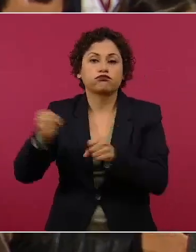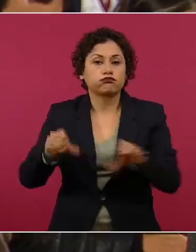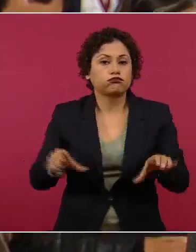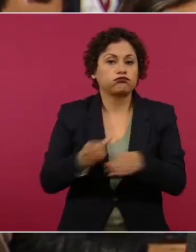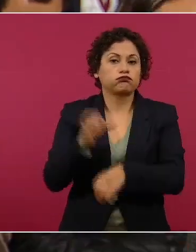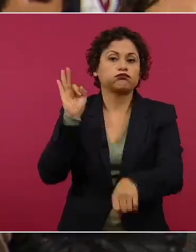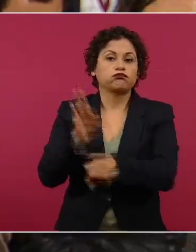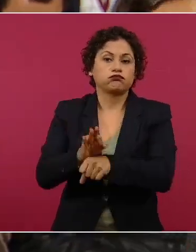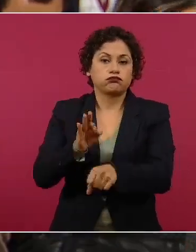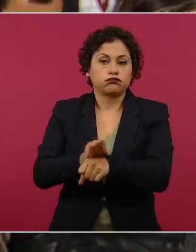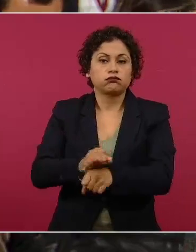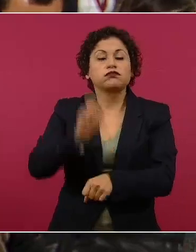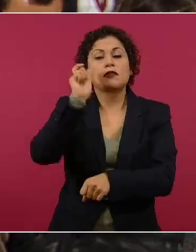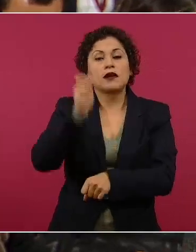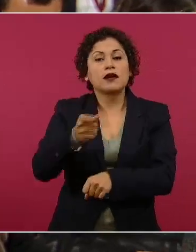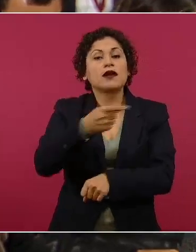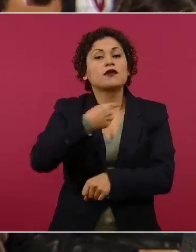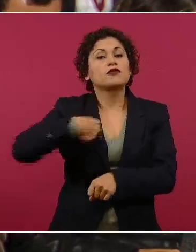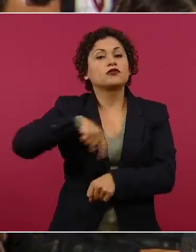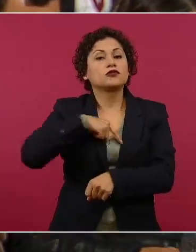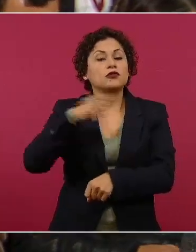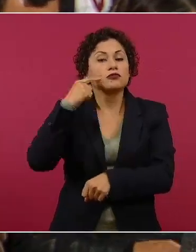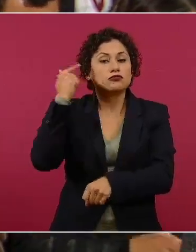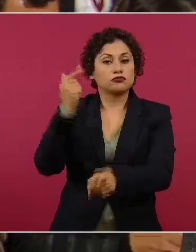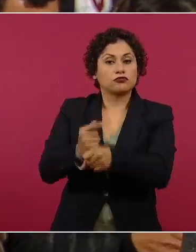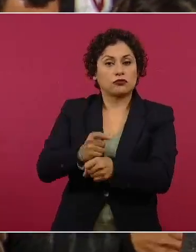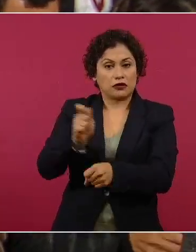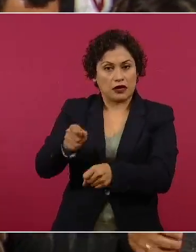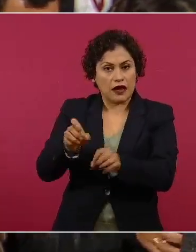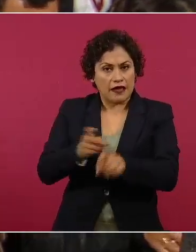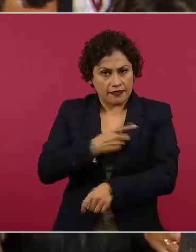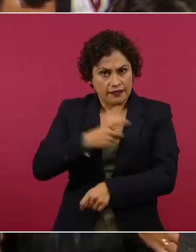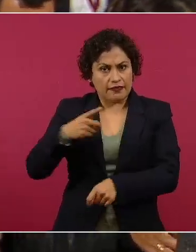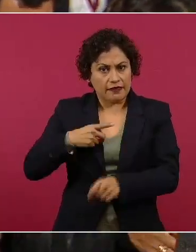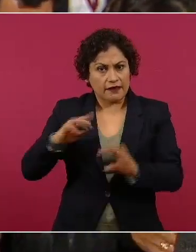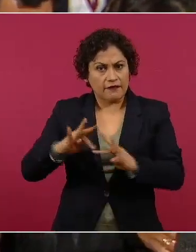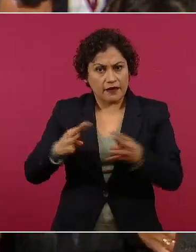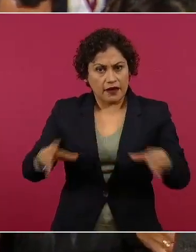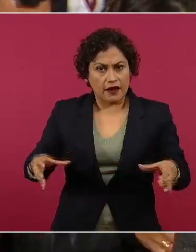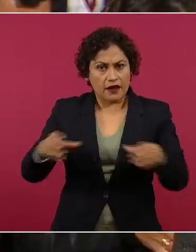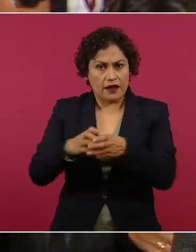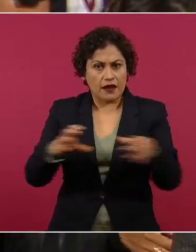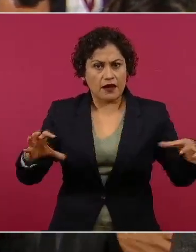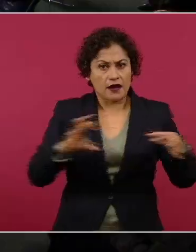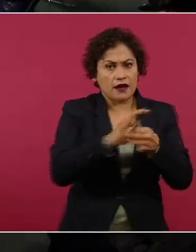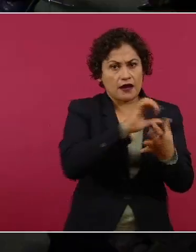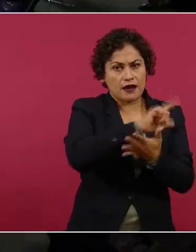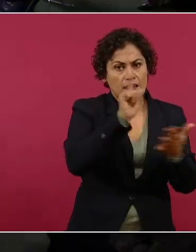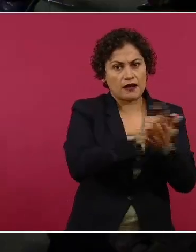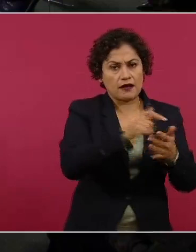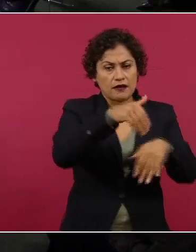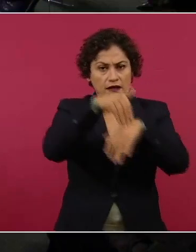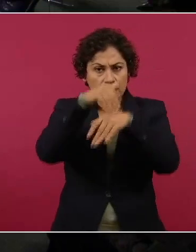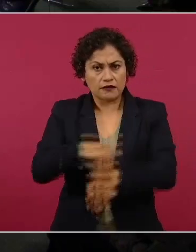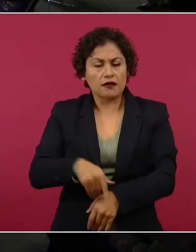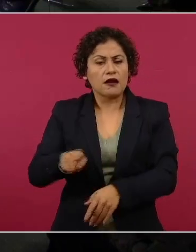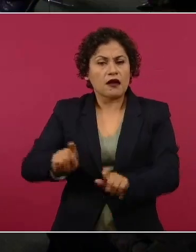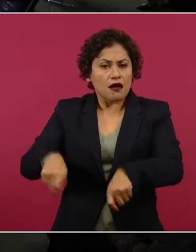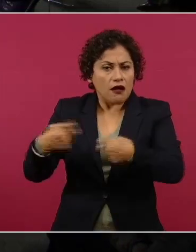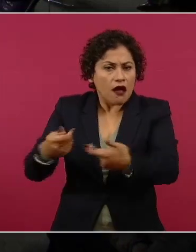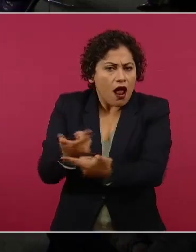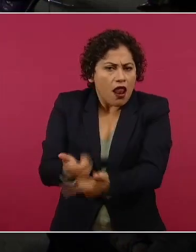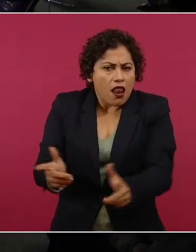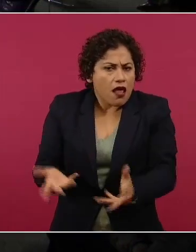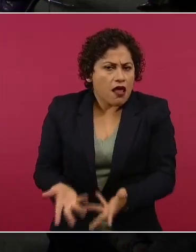de garantizar principios de independencia y autonomía a estos órganos ciudadanos, en la ley se les ha dejado una manga tan ancha que